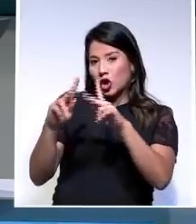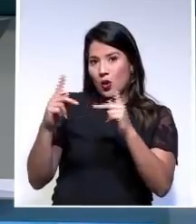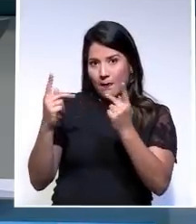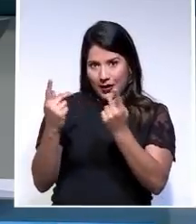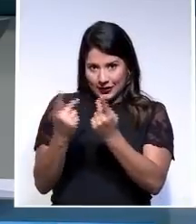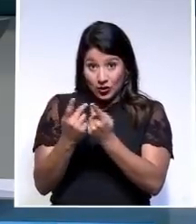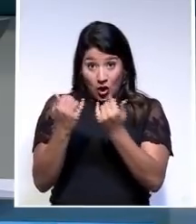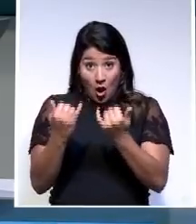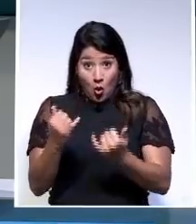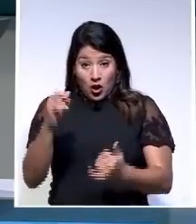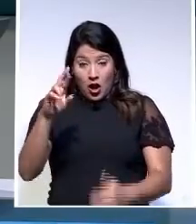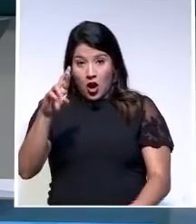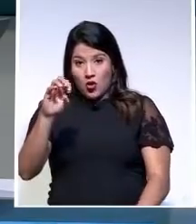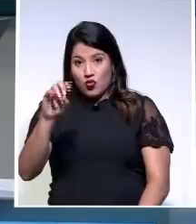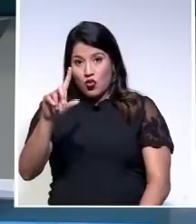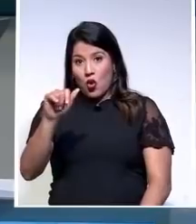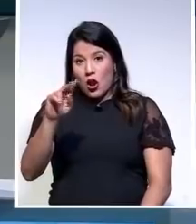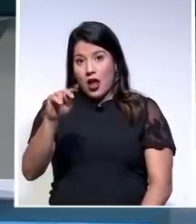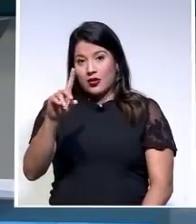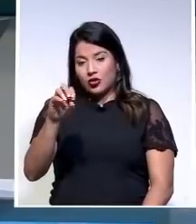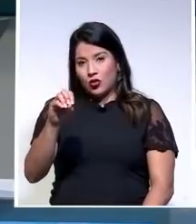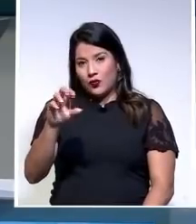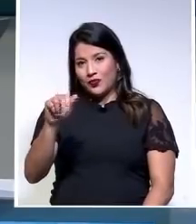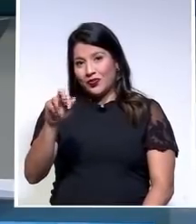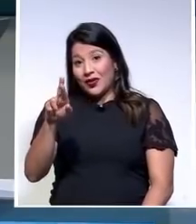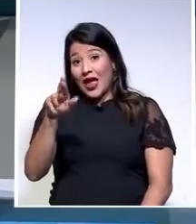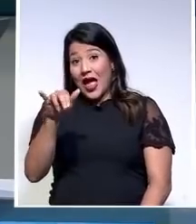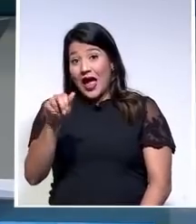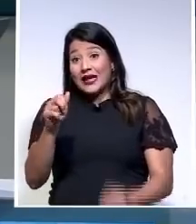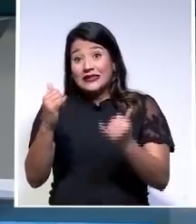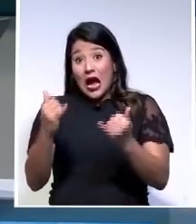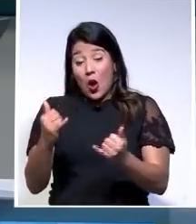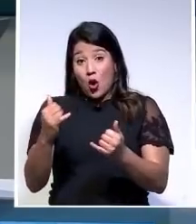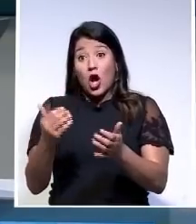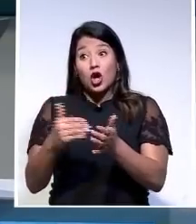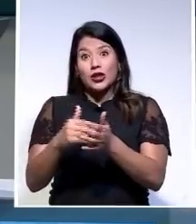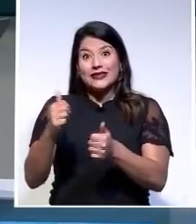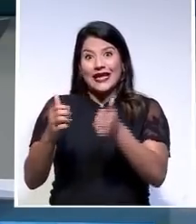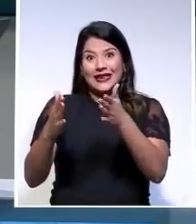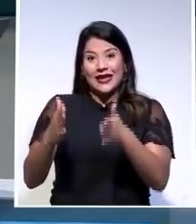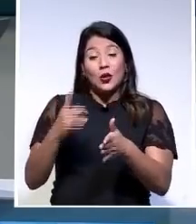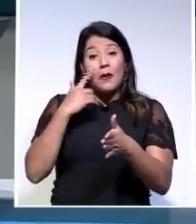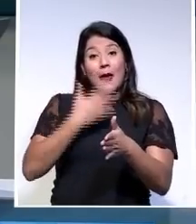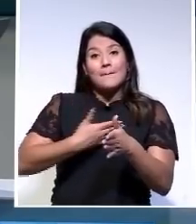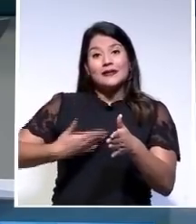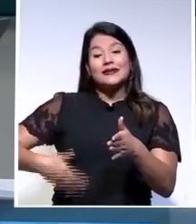candidato presidencial y también a una curul por el partido Costa Rica Justa.